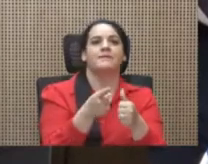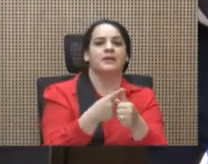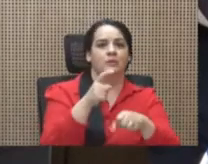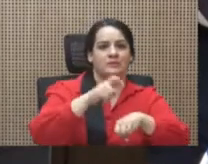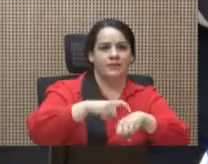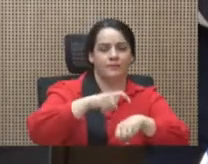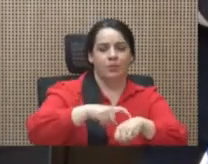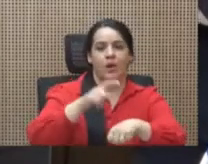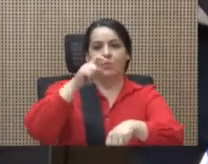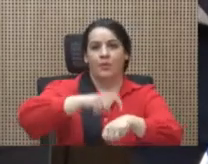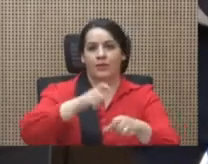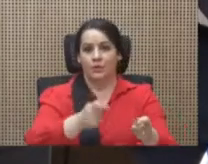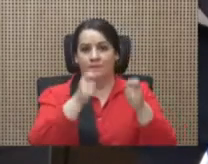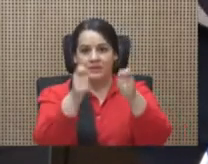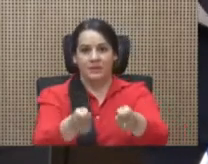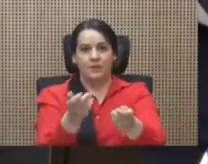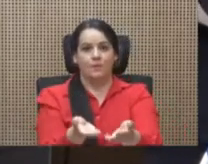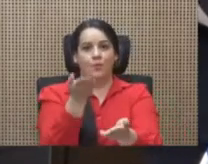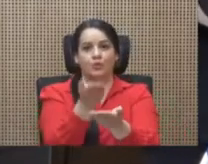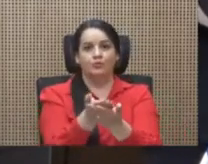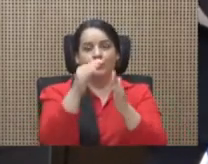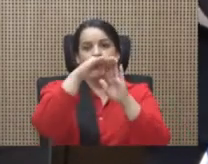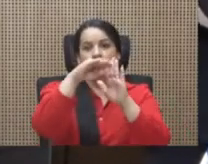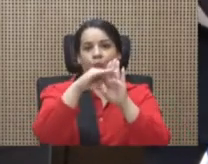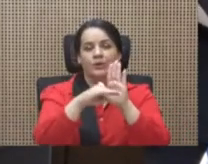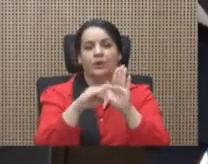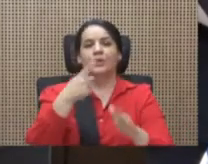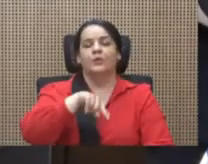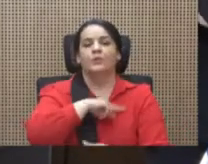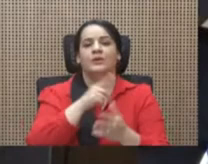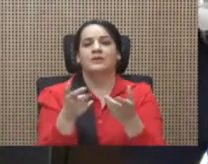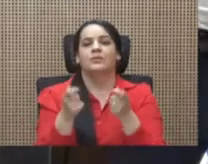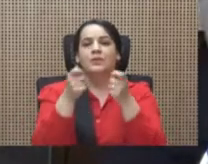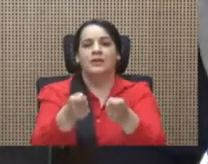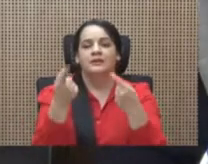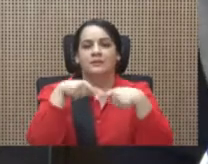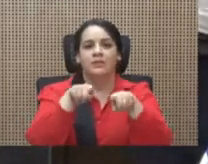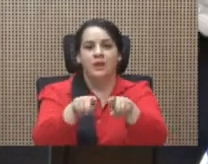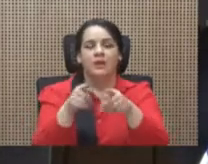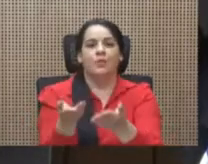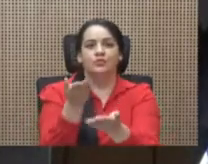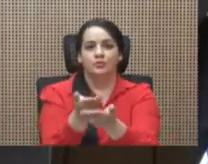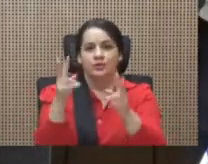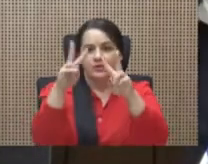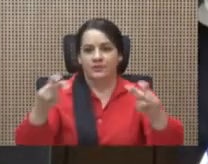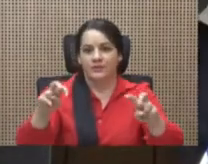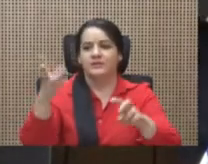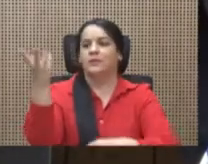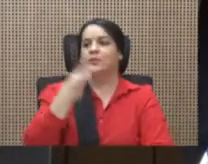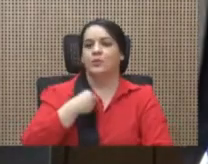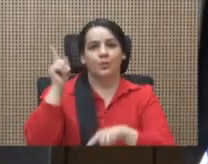Al momento de presentar la moción de orden, quisimos presentar simultáneamente la moción de revisión, se nos dijo que no se podía